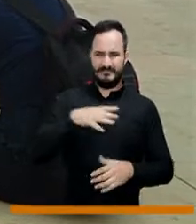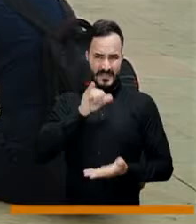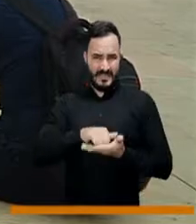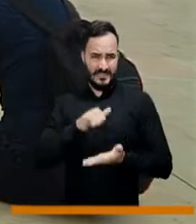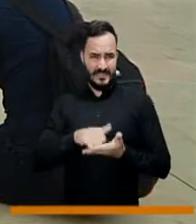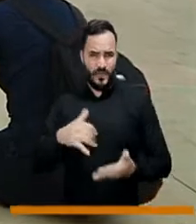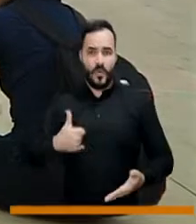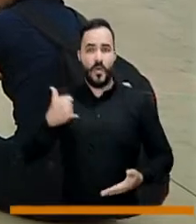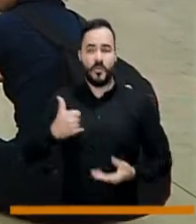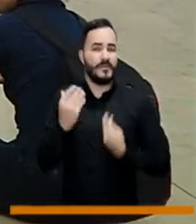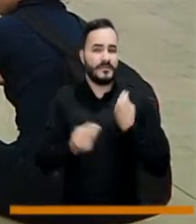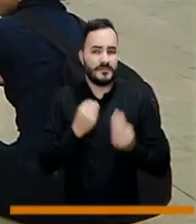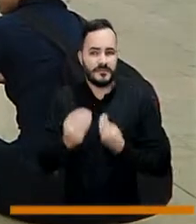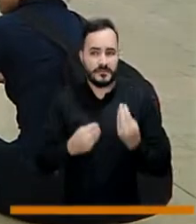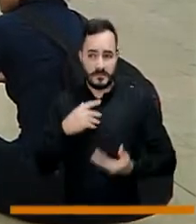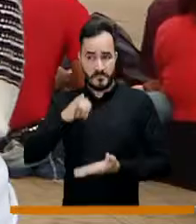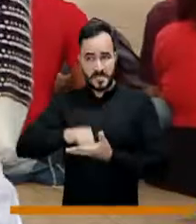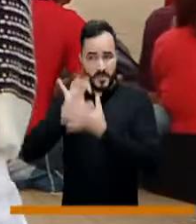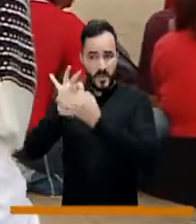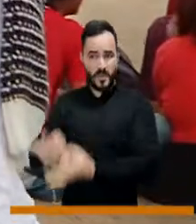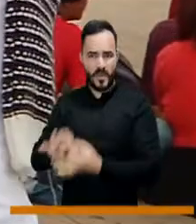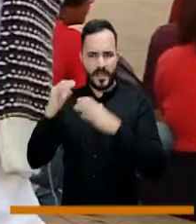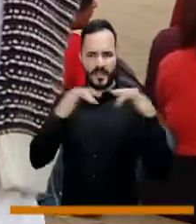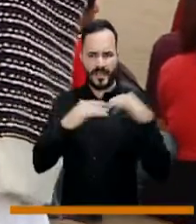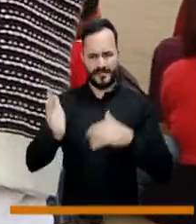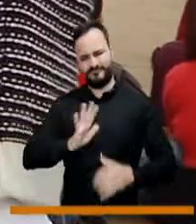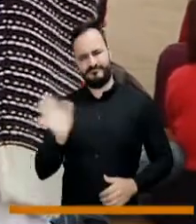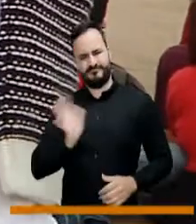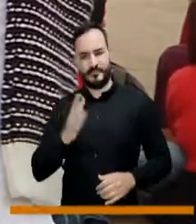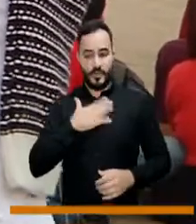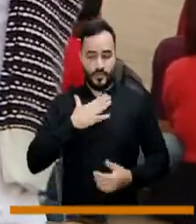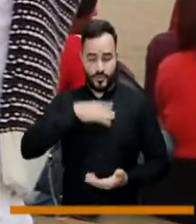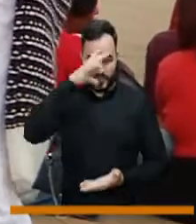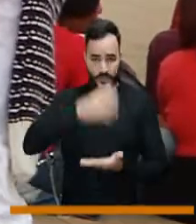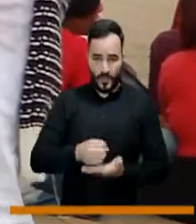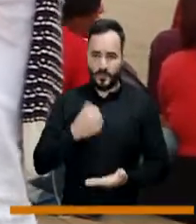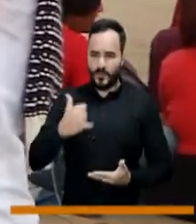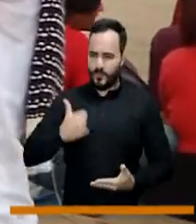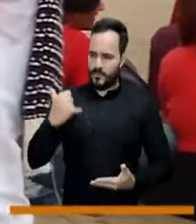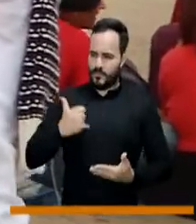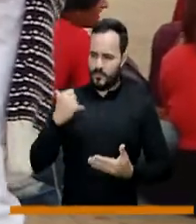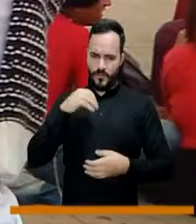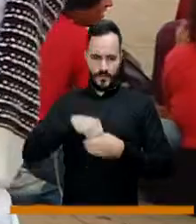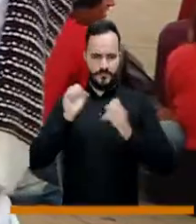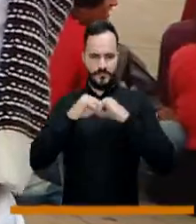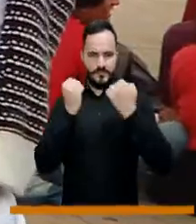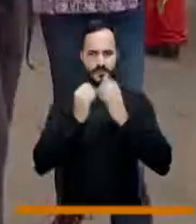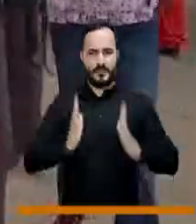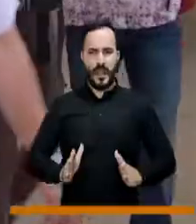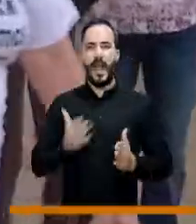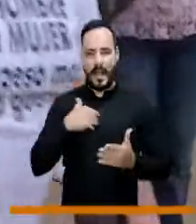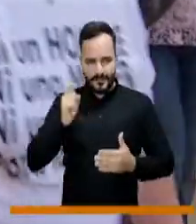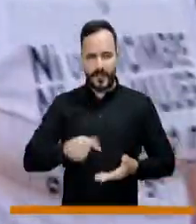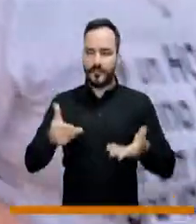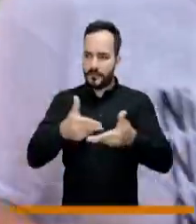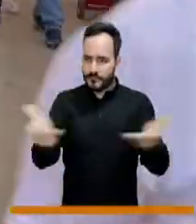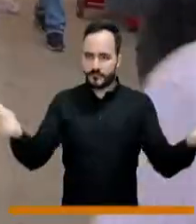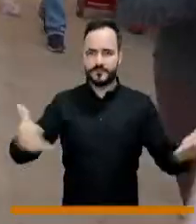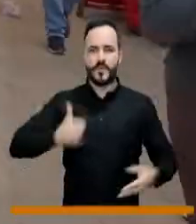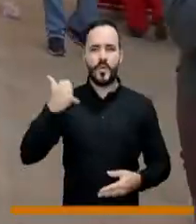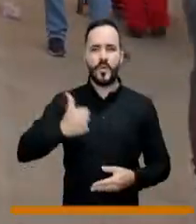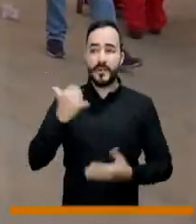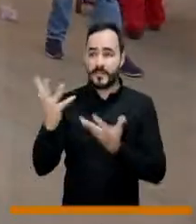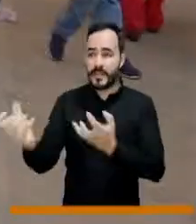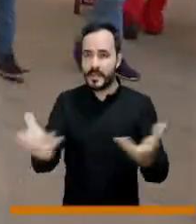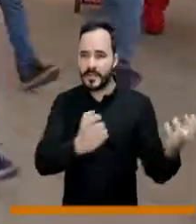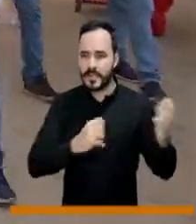humanidad y los jóvenes tienen que tener caminos diferentes. Y por eso yo creo que desde el Consejo, y yo como concejal joven, debo hacer control político para